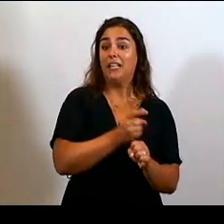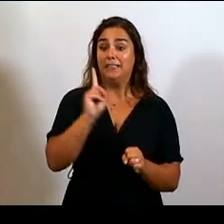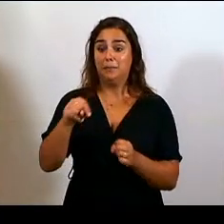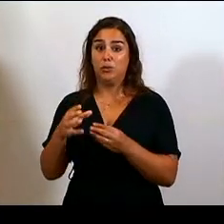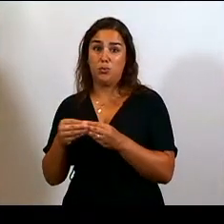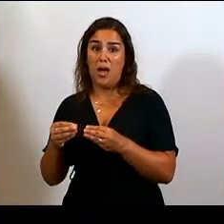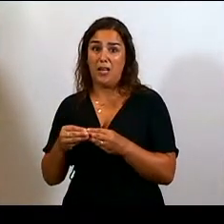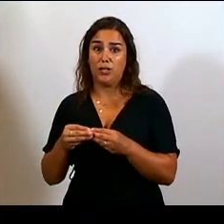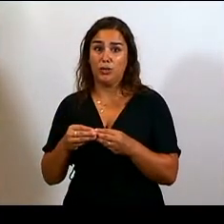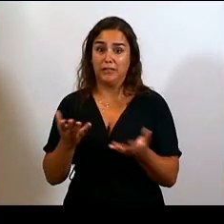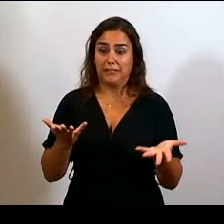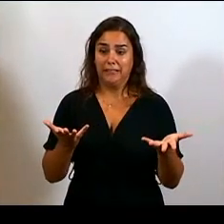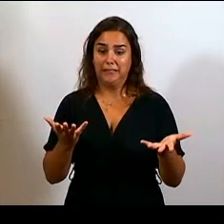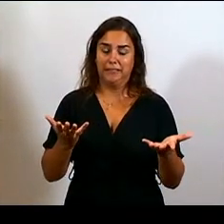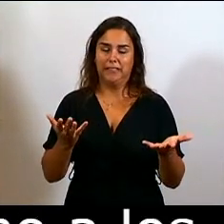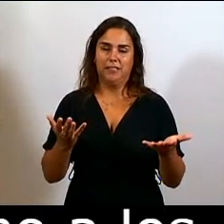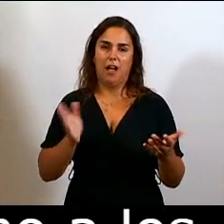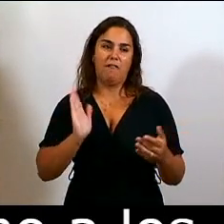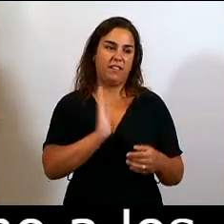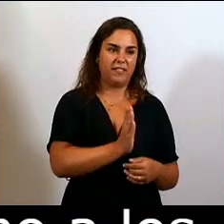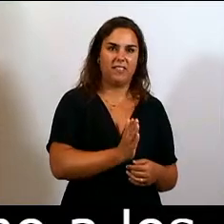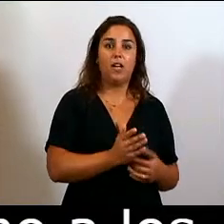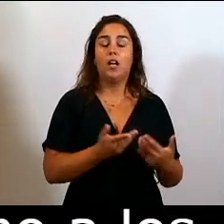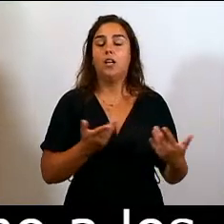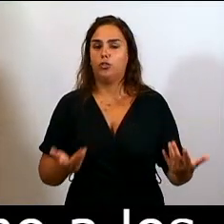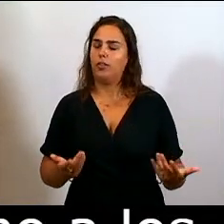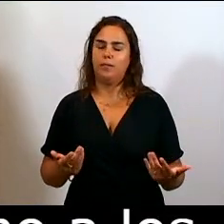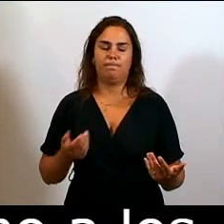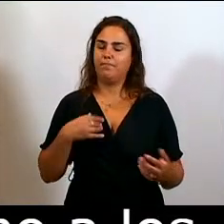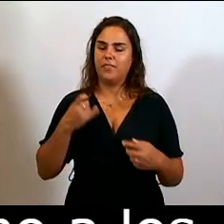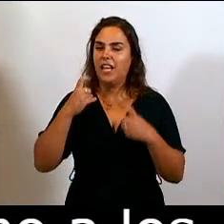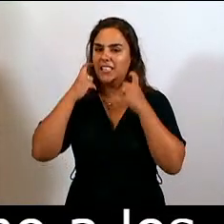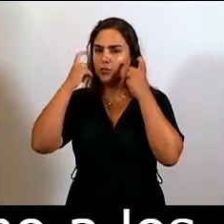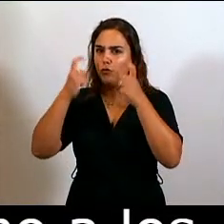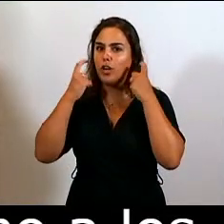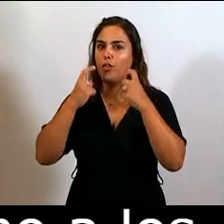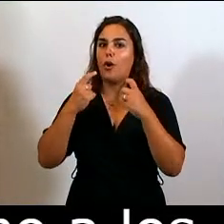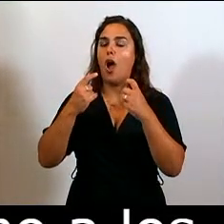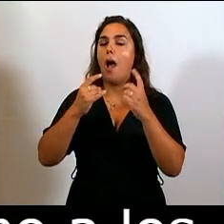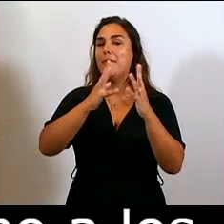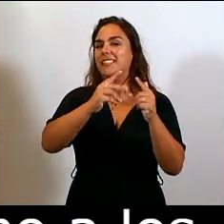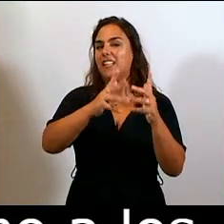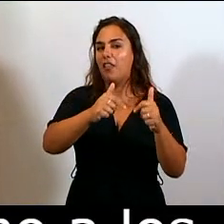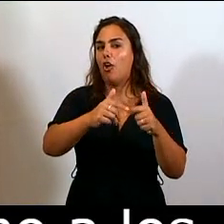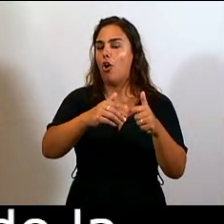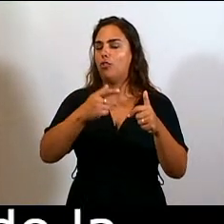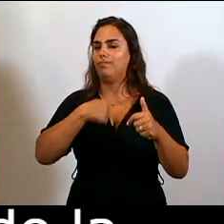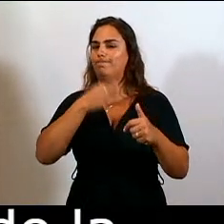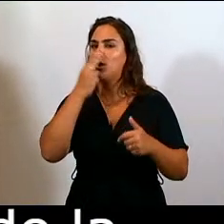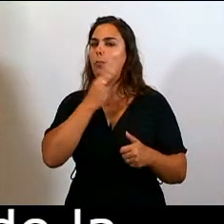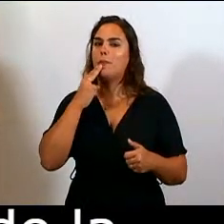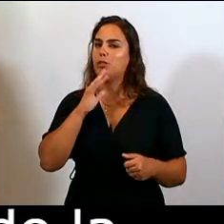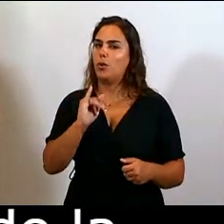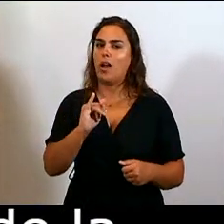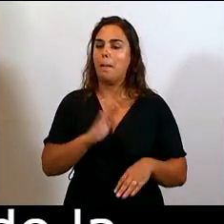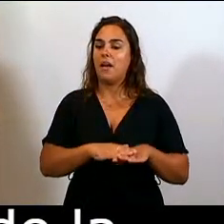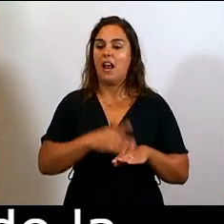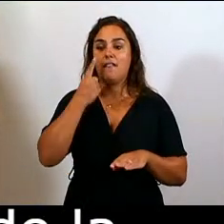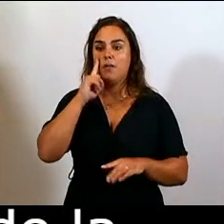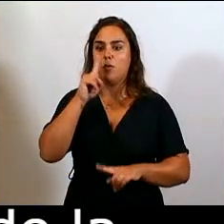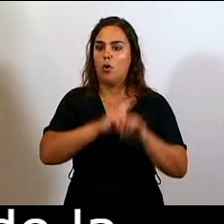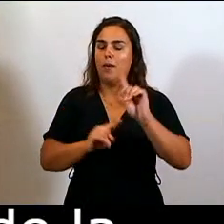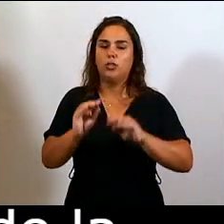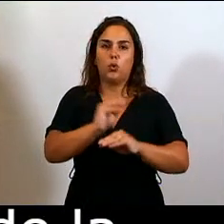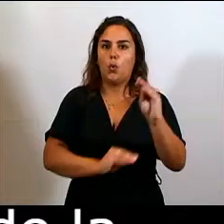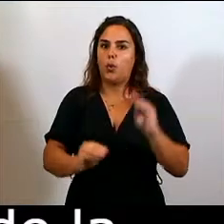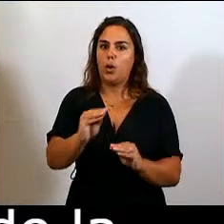usuarios. Sin embargo, comprometidos con el esfuerzo de la Administración a intentar resolver esta problemática,